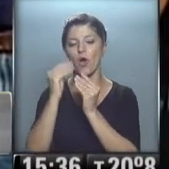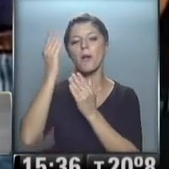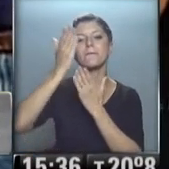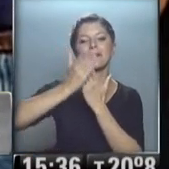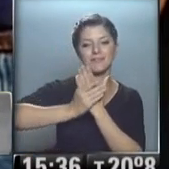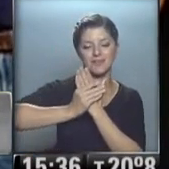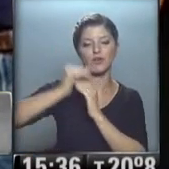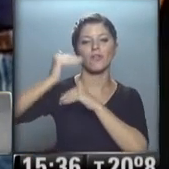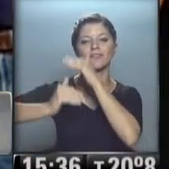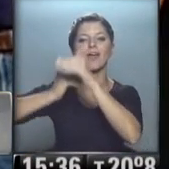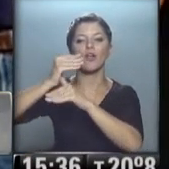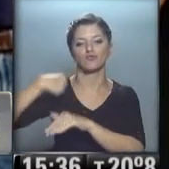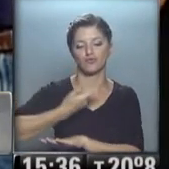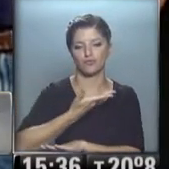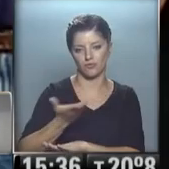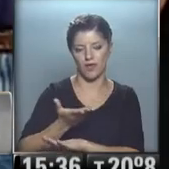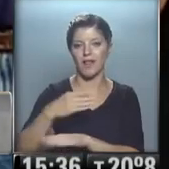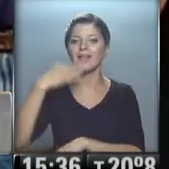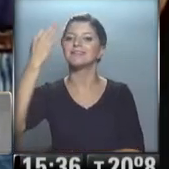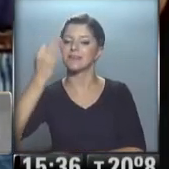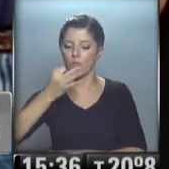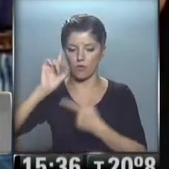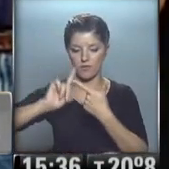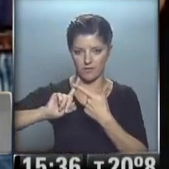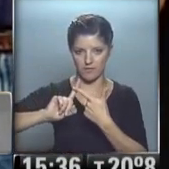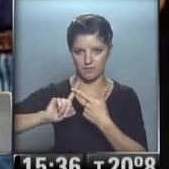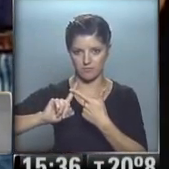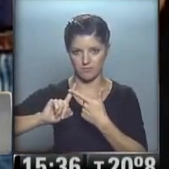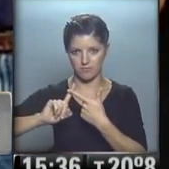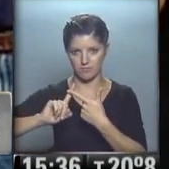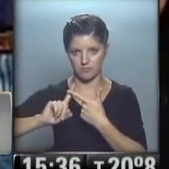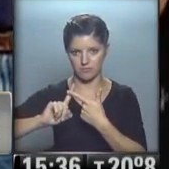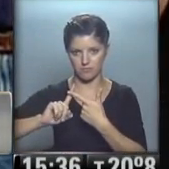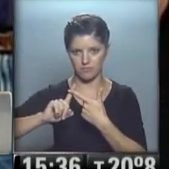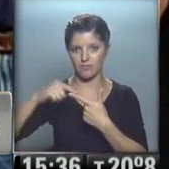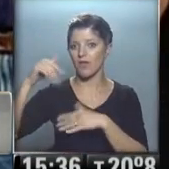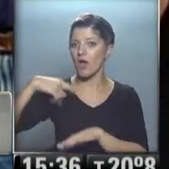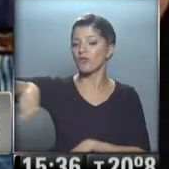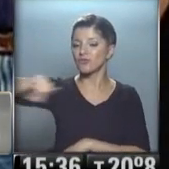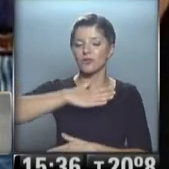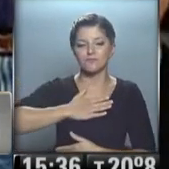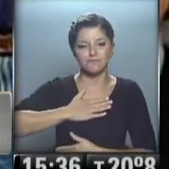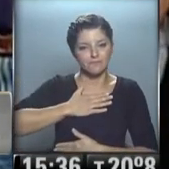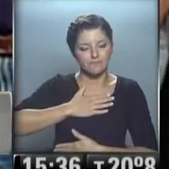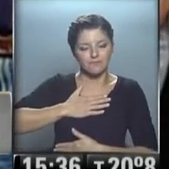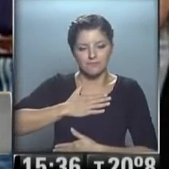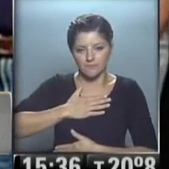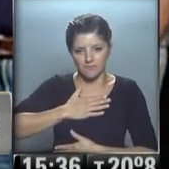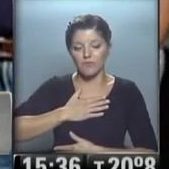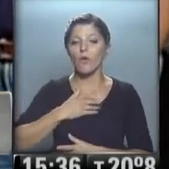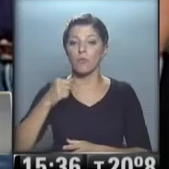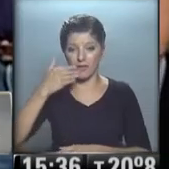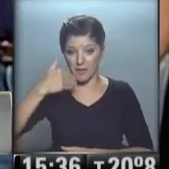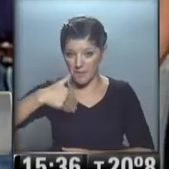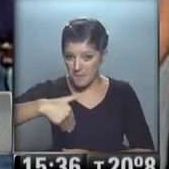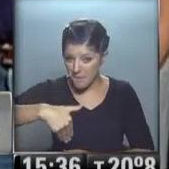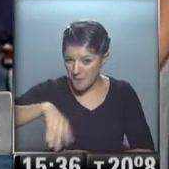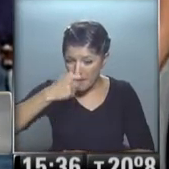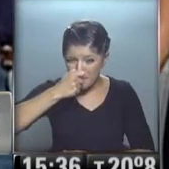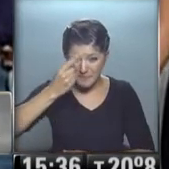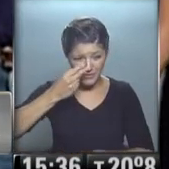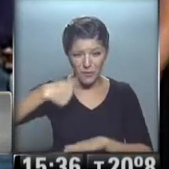de Desarrollo Social, de Seguridad. Estamos muy contentos, lo que en los próximos minutos